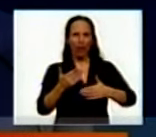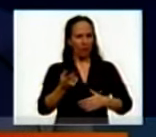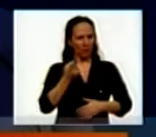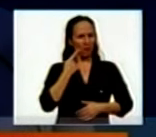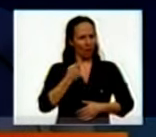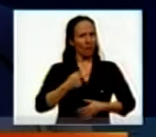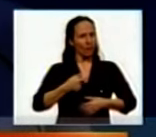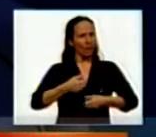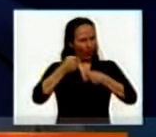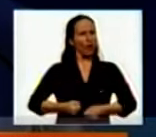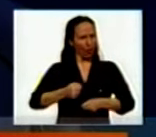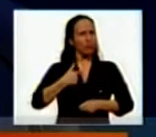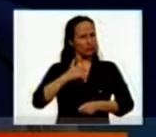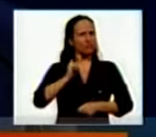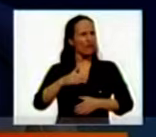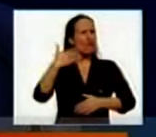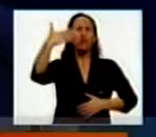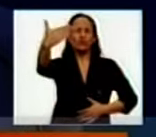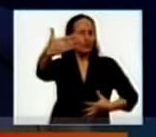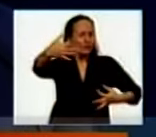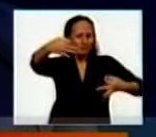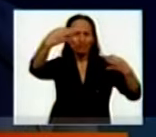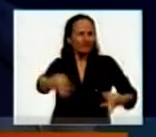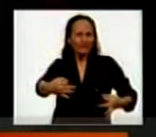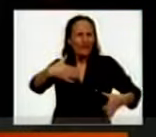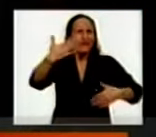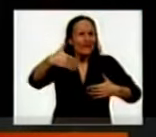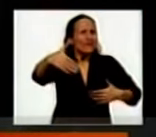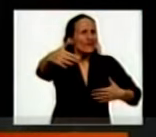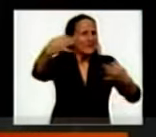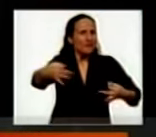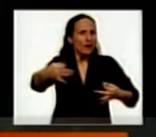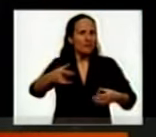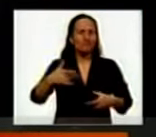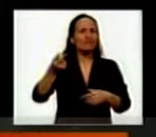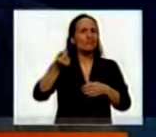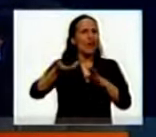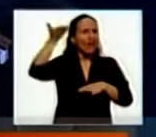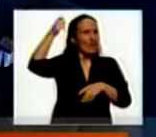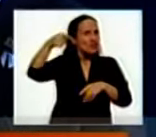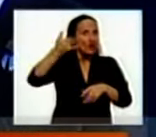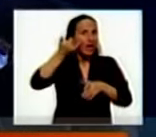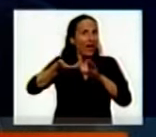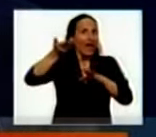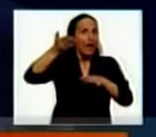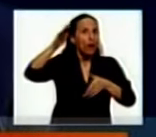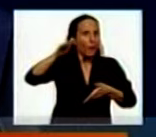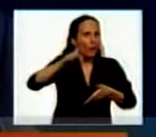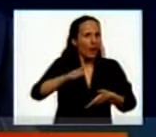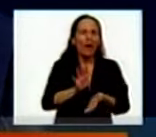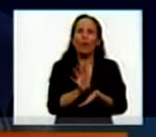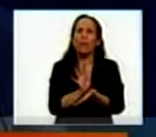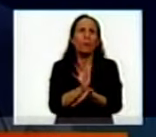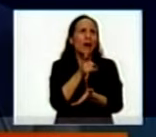rumbo a un increíble futuro y que ya estamos bajando la inflación, que es este cáncer que tanto